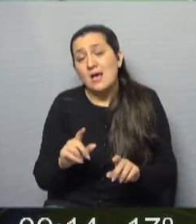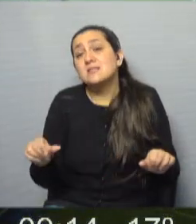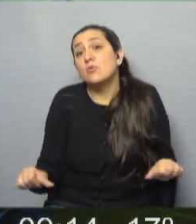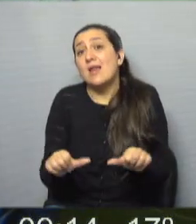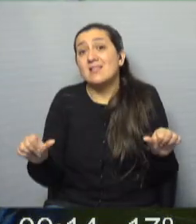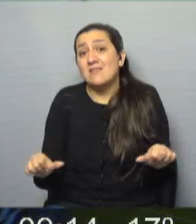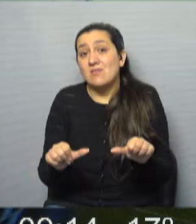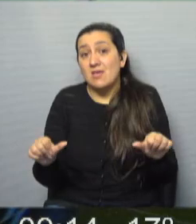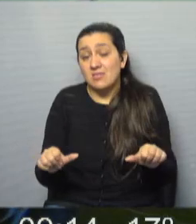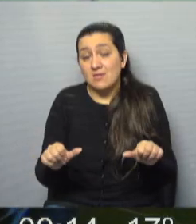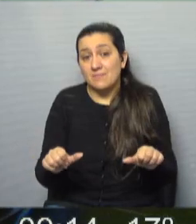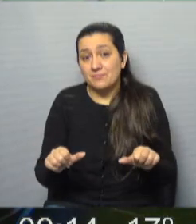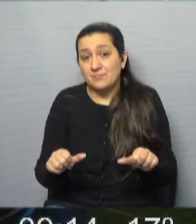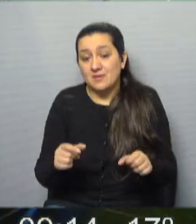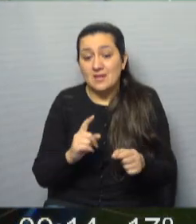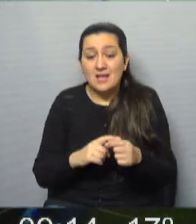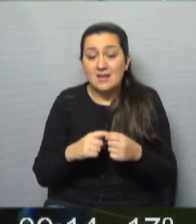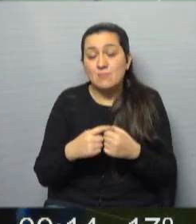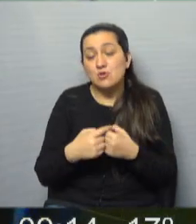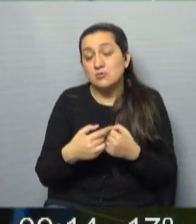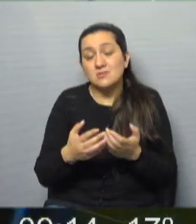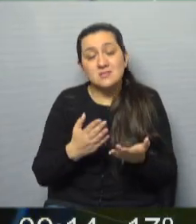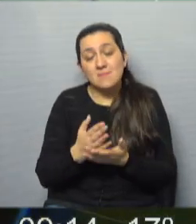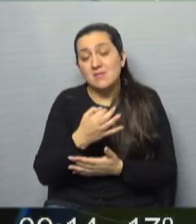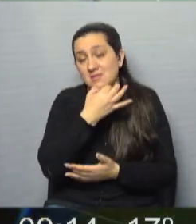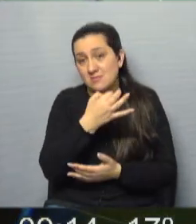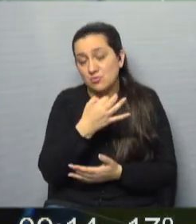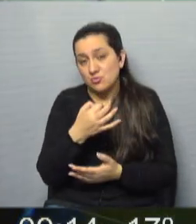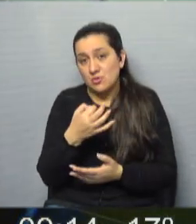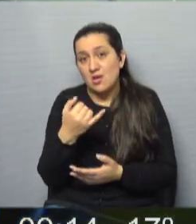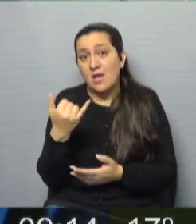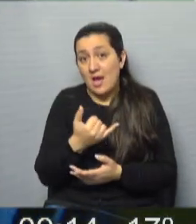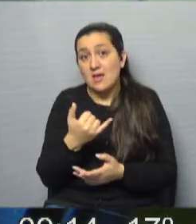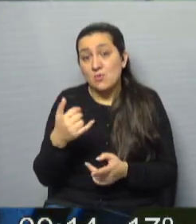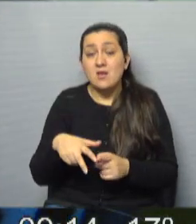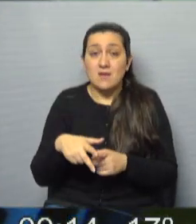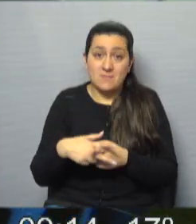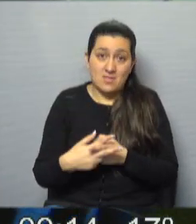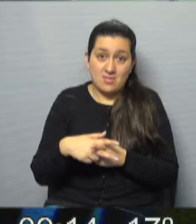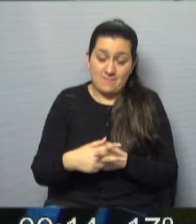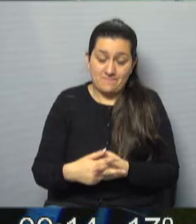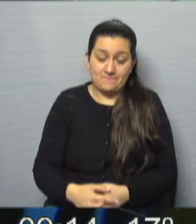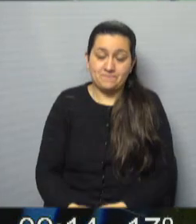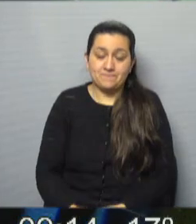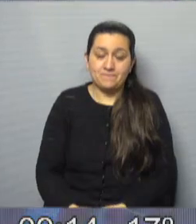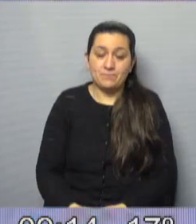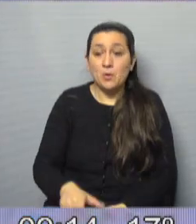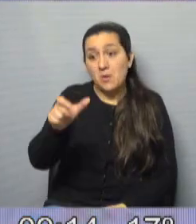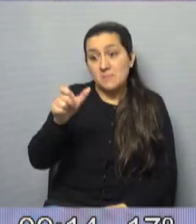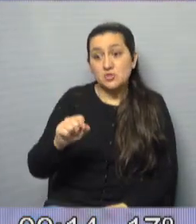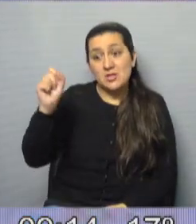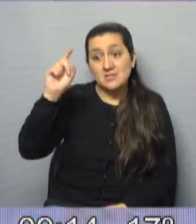actividad. Nosotros en el gremio siempre ponemos esto. La herramienta está. O sea, alguien se imaginó